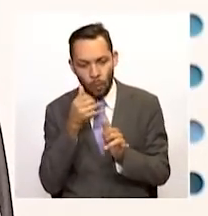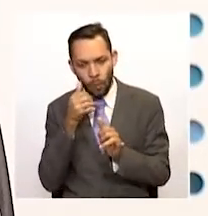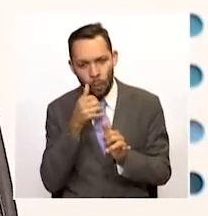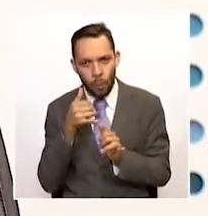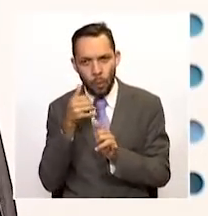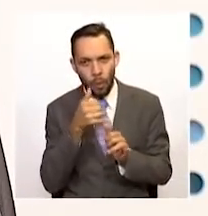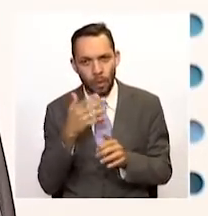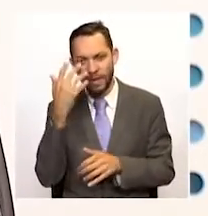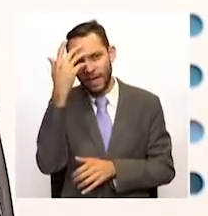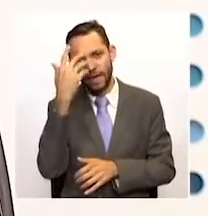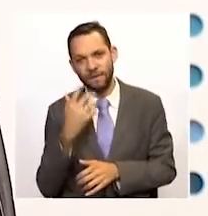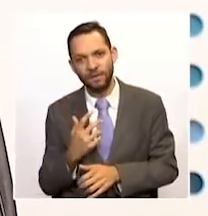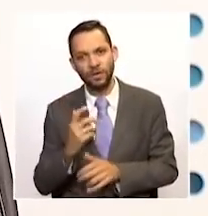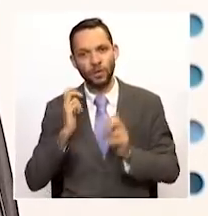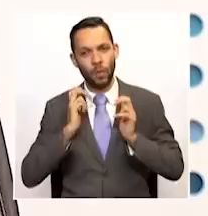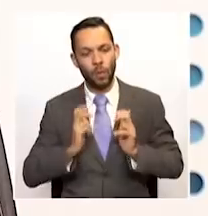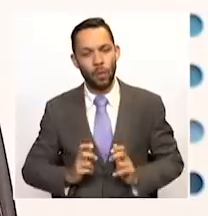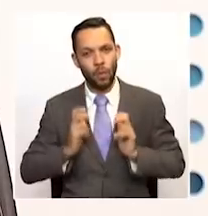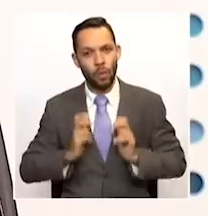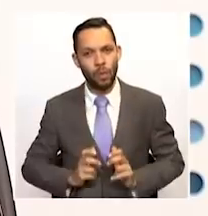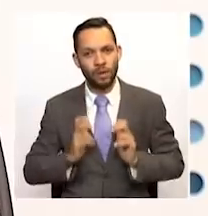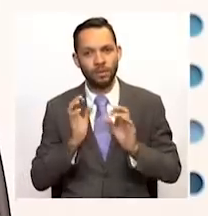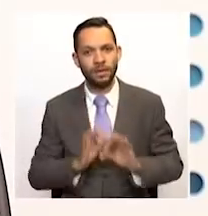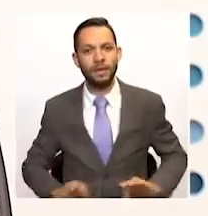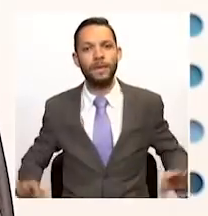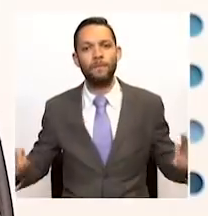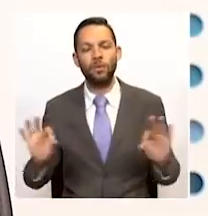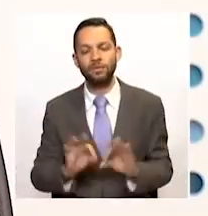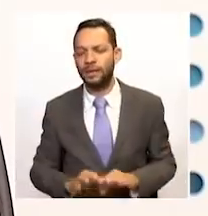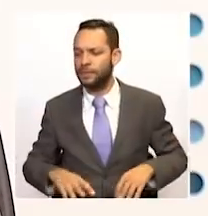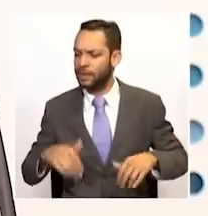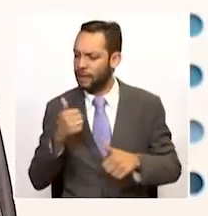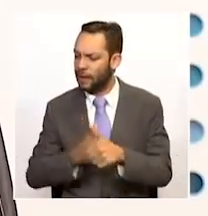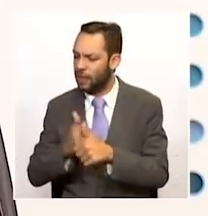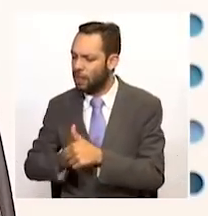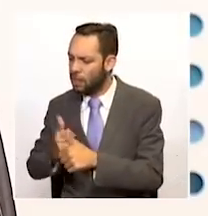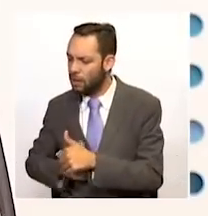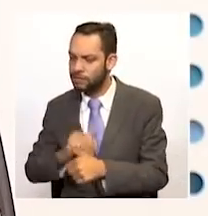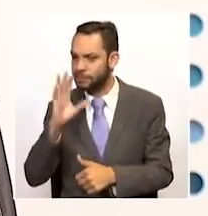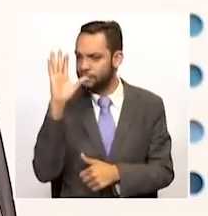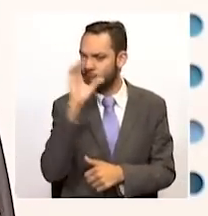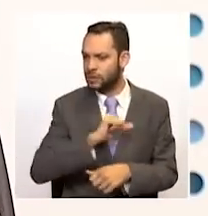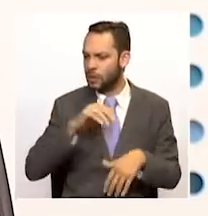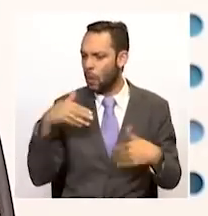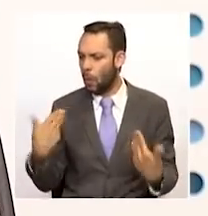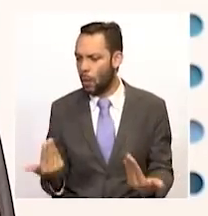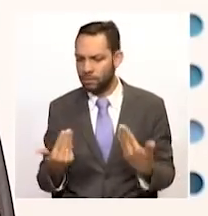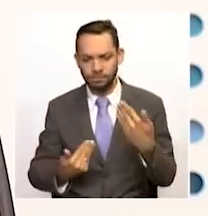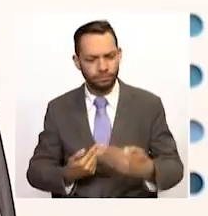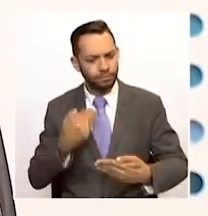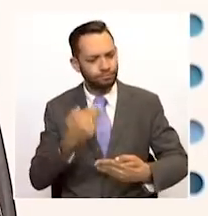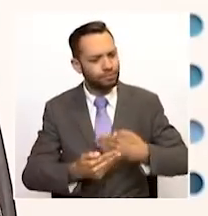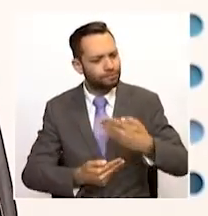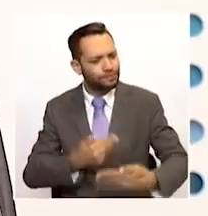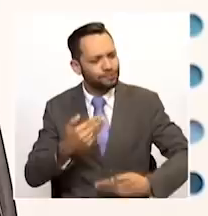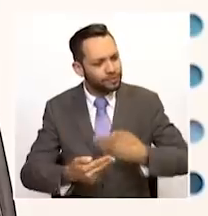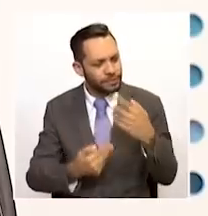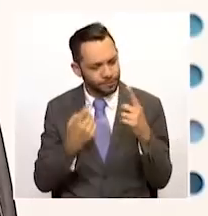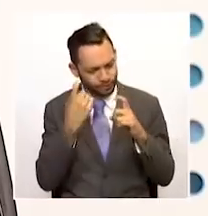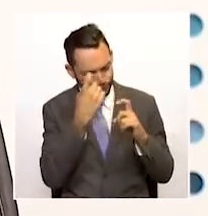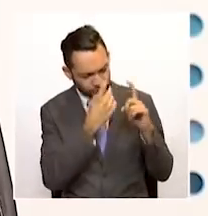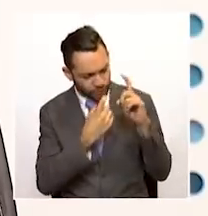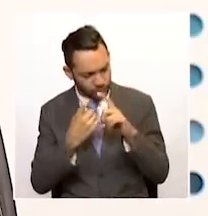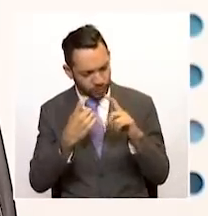entonces es bien importante que las personas conozcan que en el laboratorio se puede realizar este tipo de análisis no